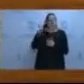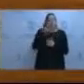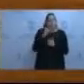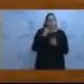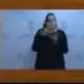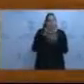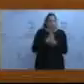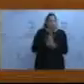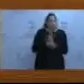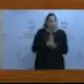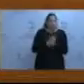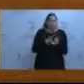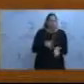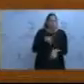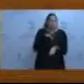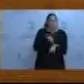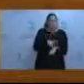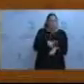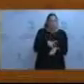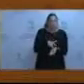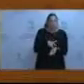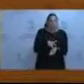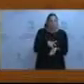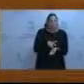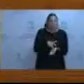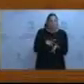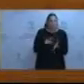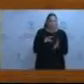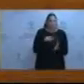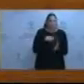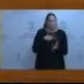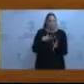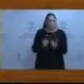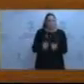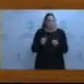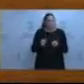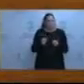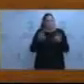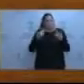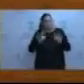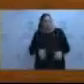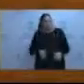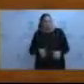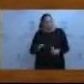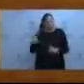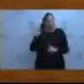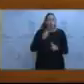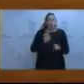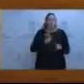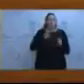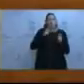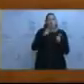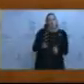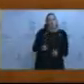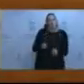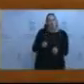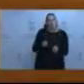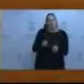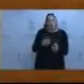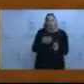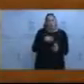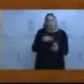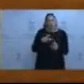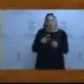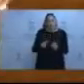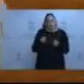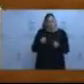produjo ningún tipo de descarga inapropiada y en ningún caso se dejó de proporcionar una descarga indicada.